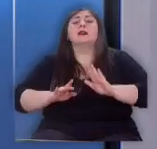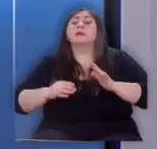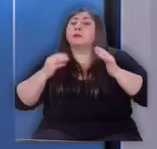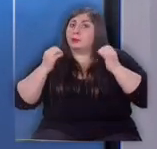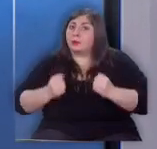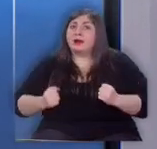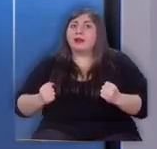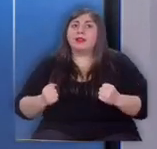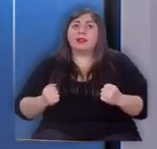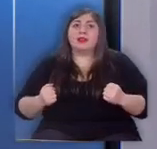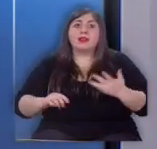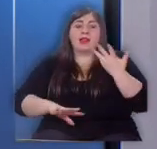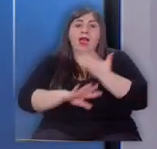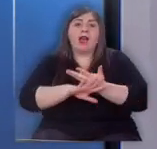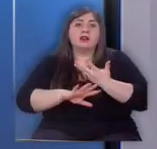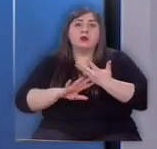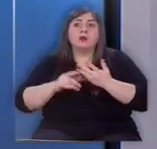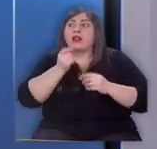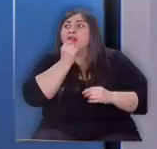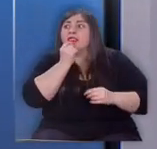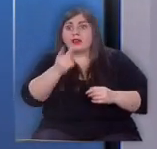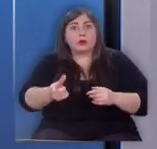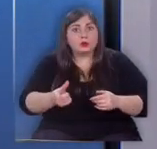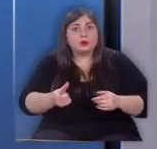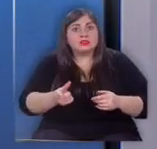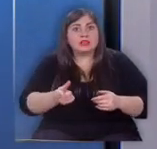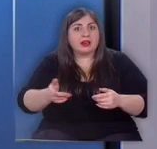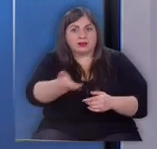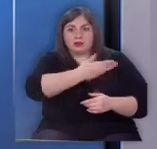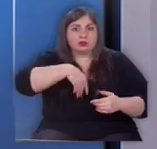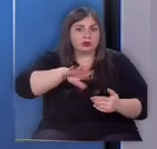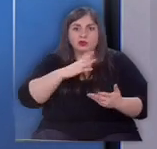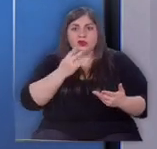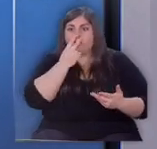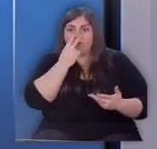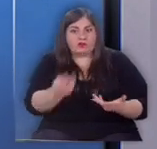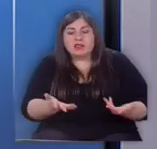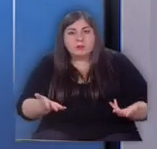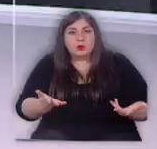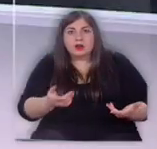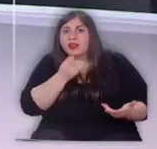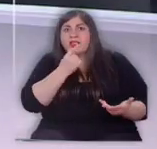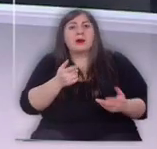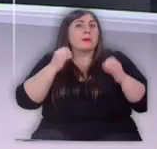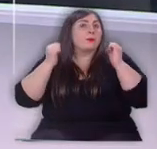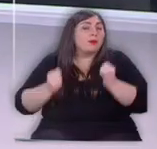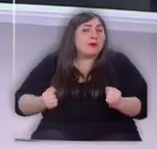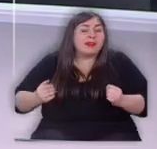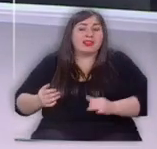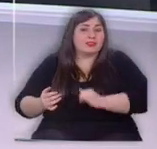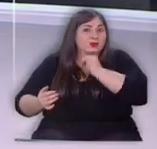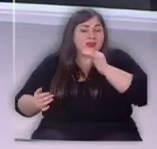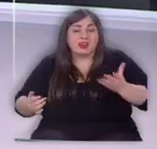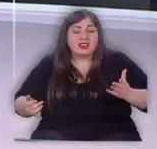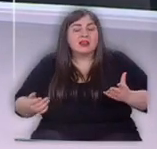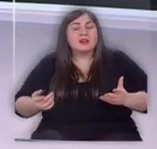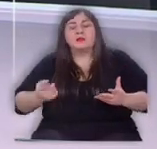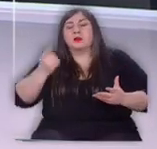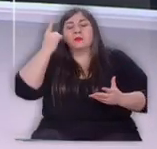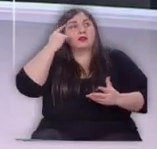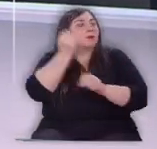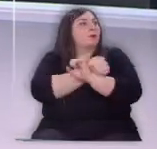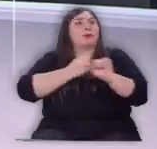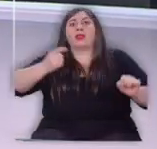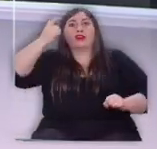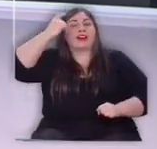que haya llegado alguna denuncia y nosotros no la vimos, puede ser, ¿ya? Pero me parece insólito